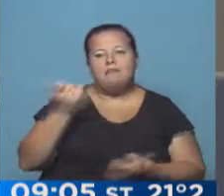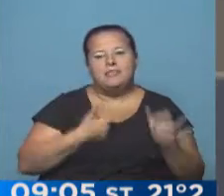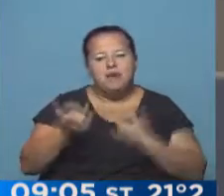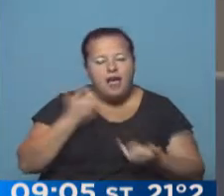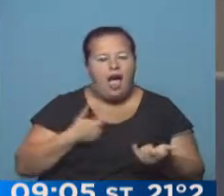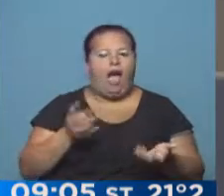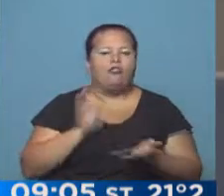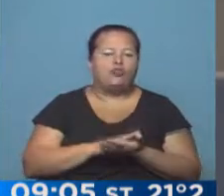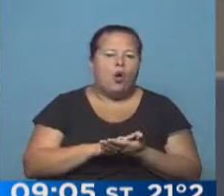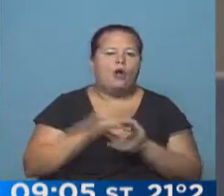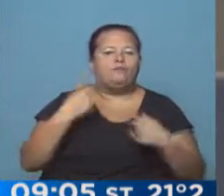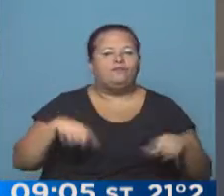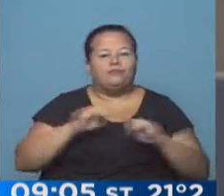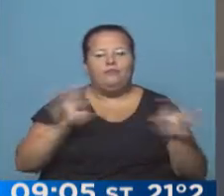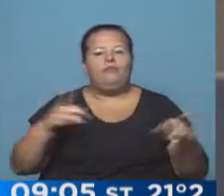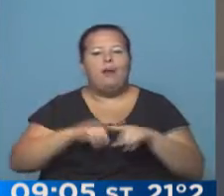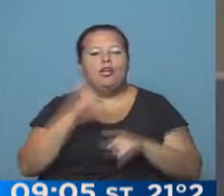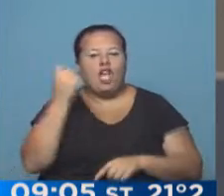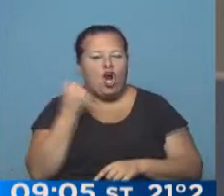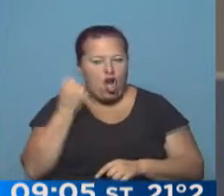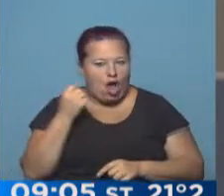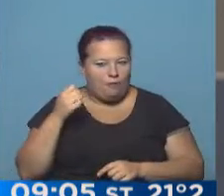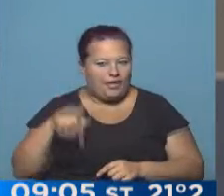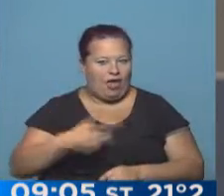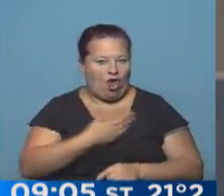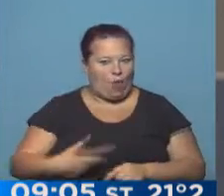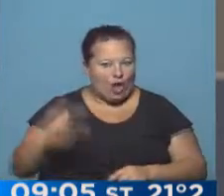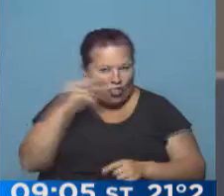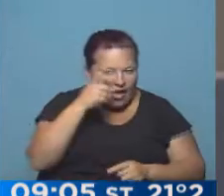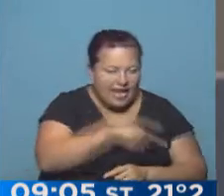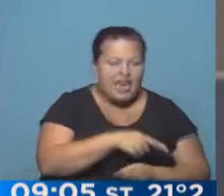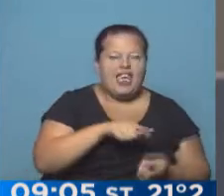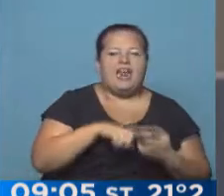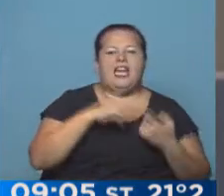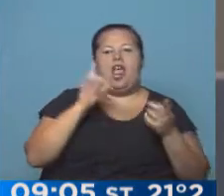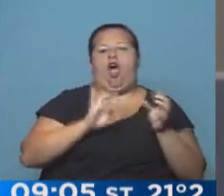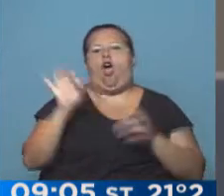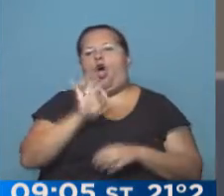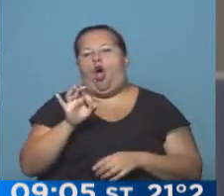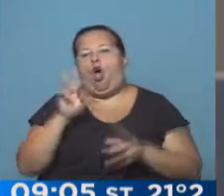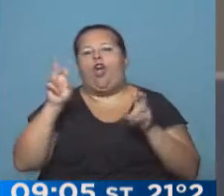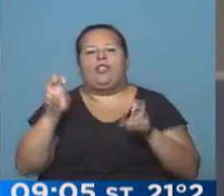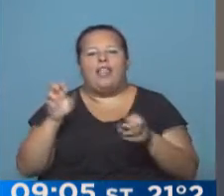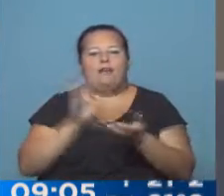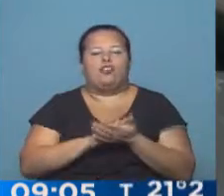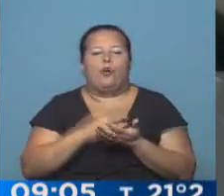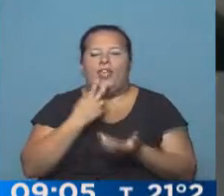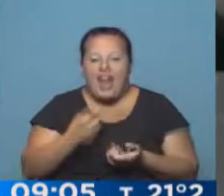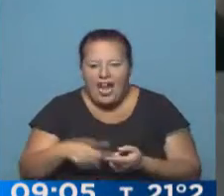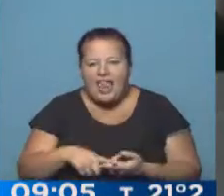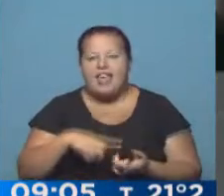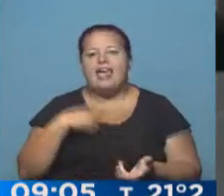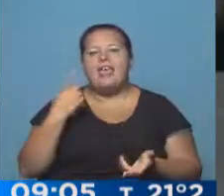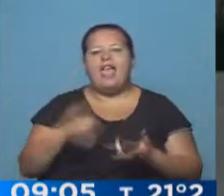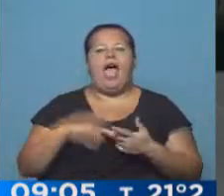algunos algunos defectos de la política económica del gobierno kirchnerista del tema energético o